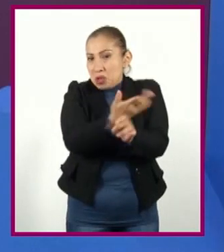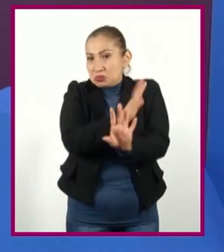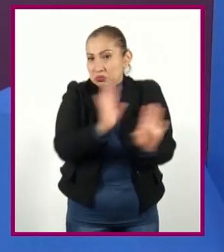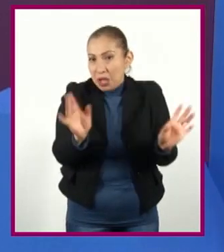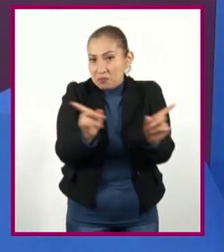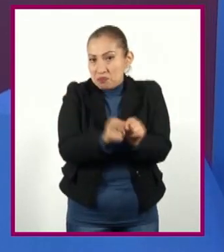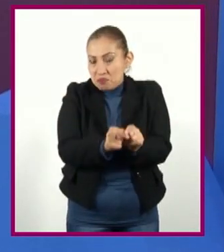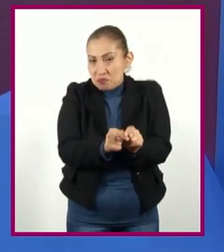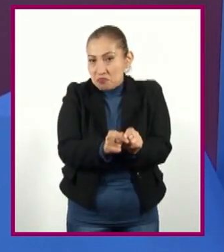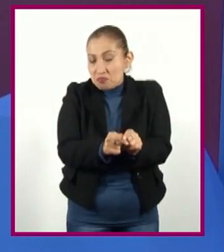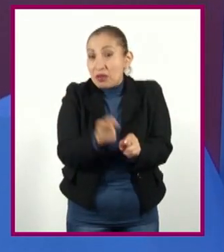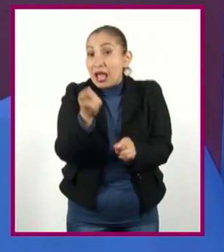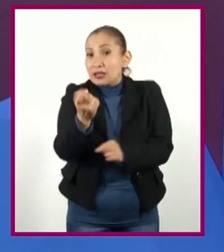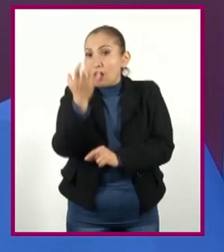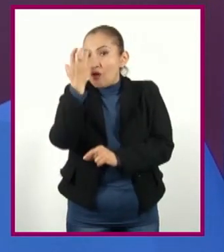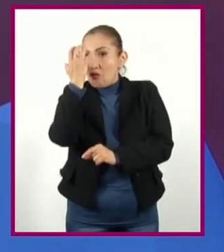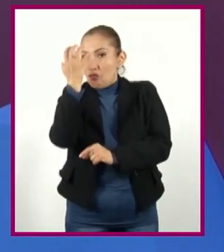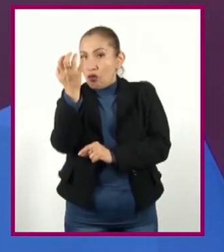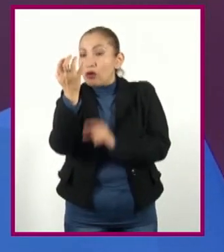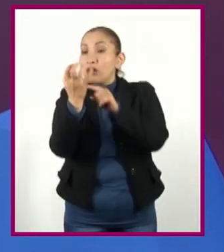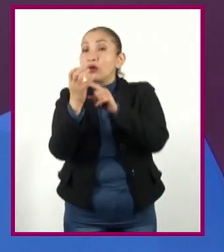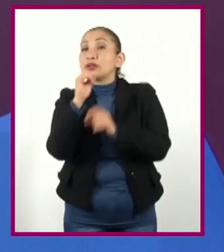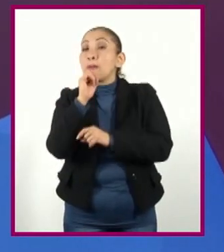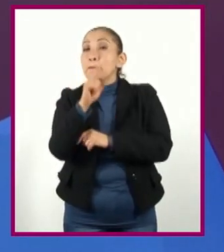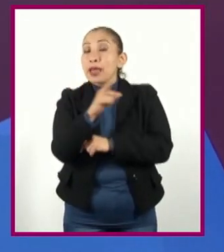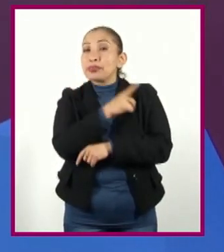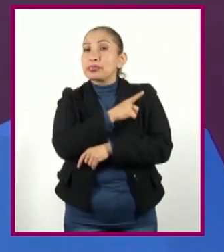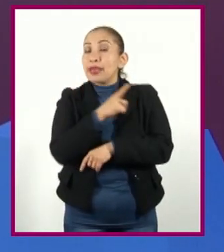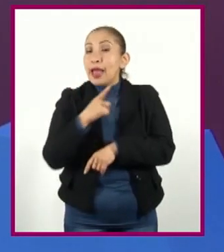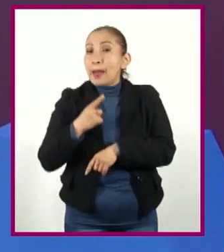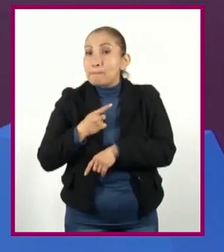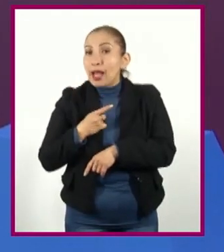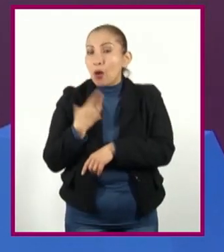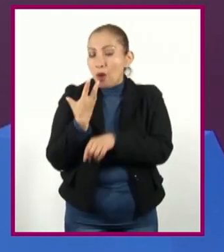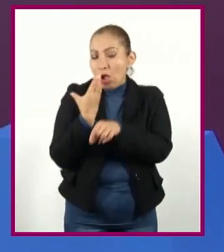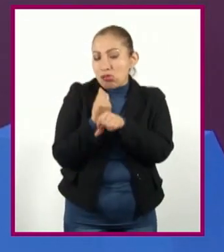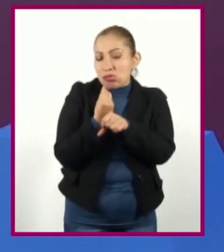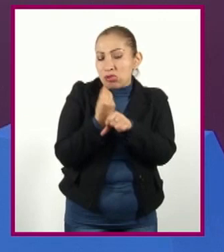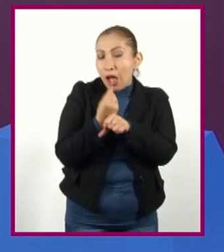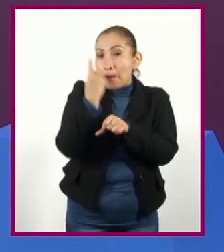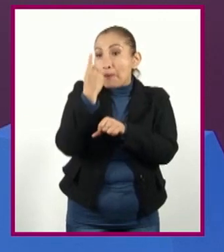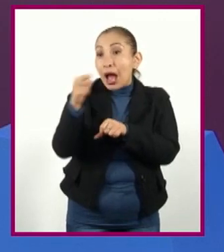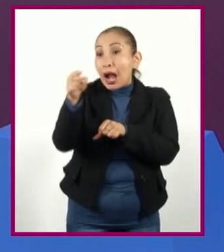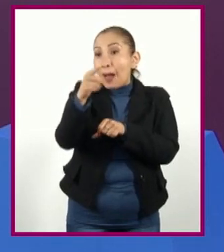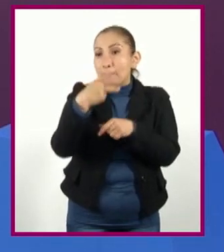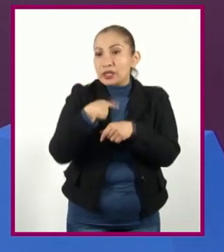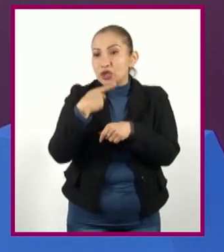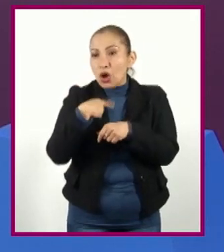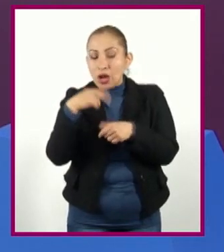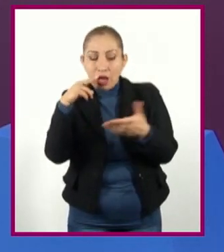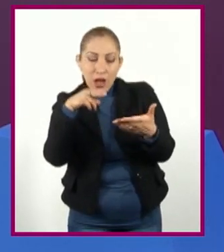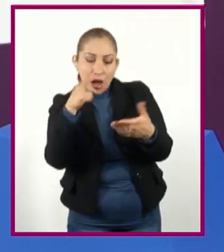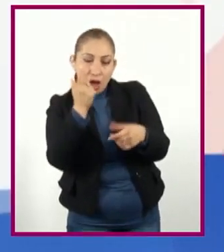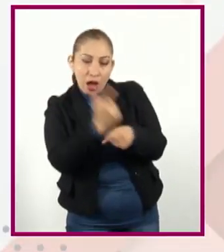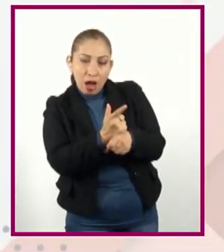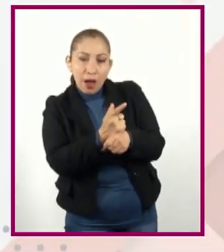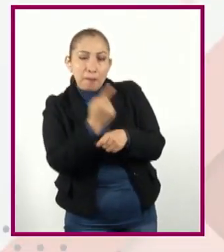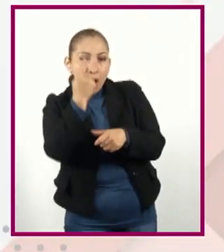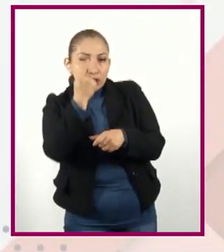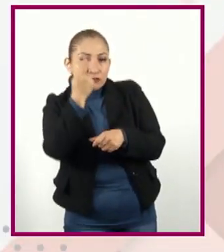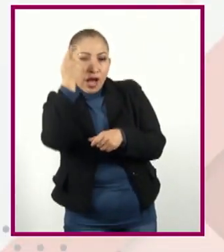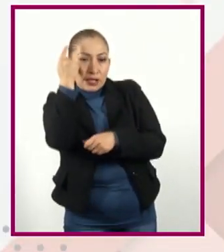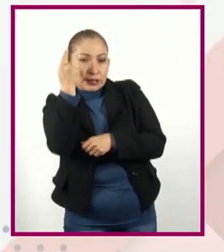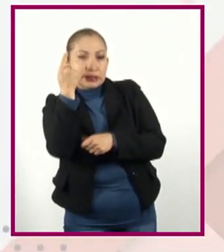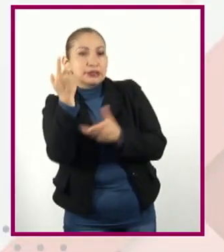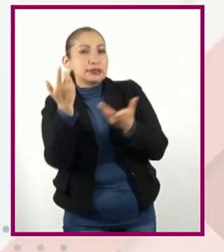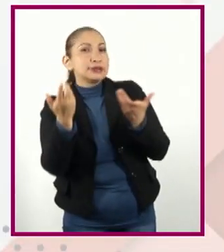Este nivel de formalidad también implica que se deben hacer ajustes para que el lector identifique con mayor